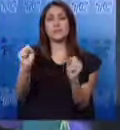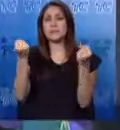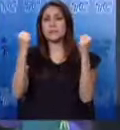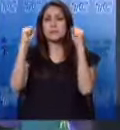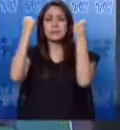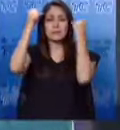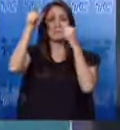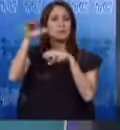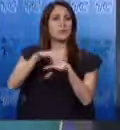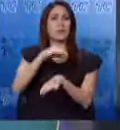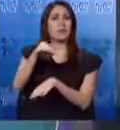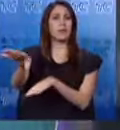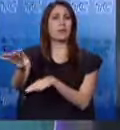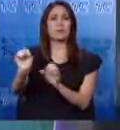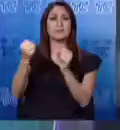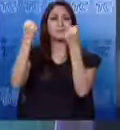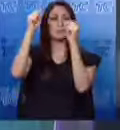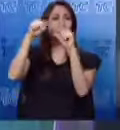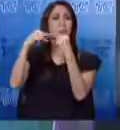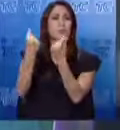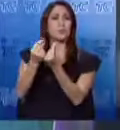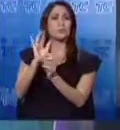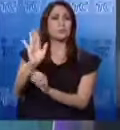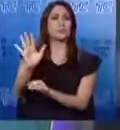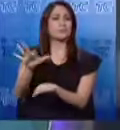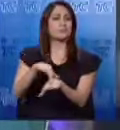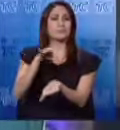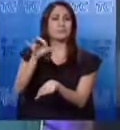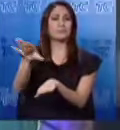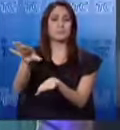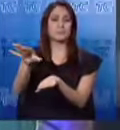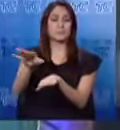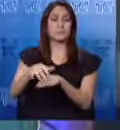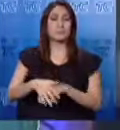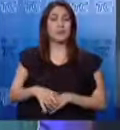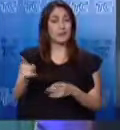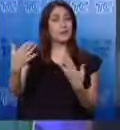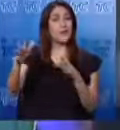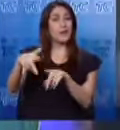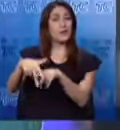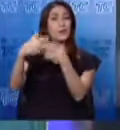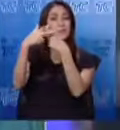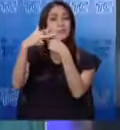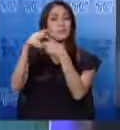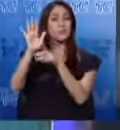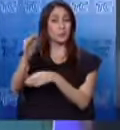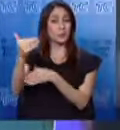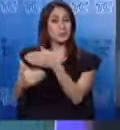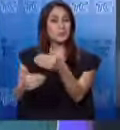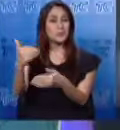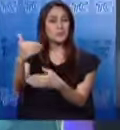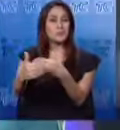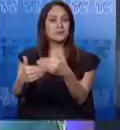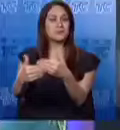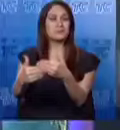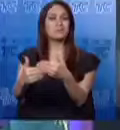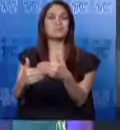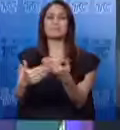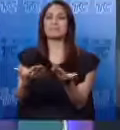desesperados, están desesperados. Han iniciado un proceso